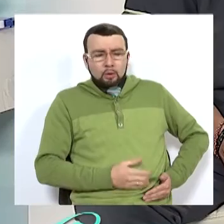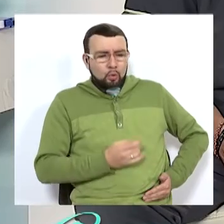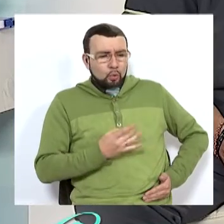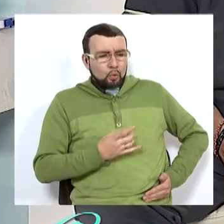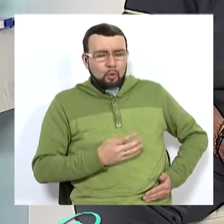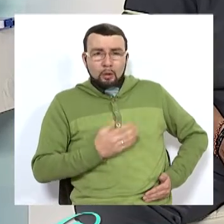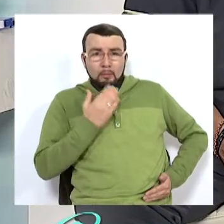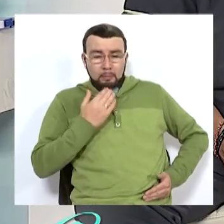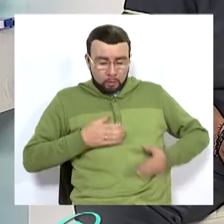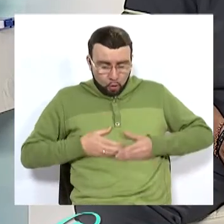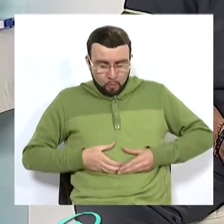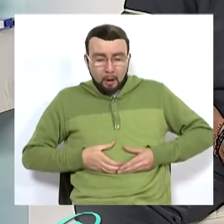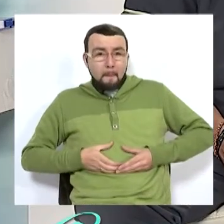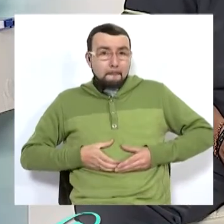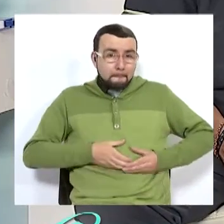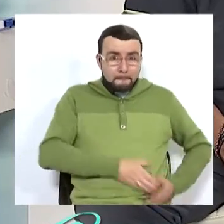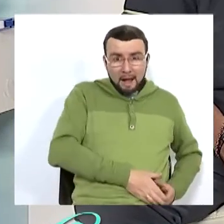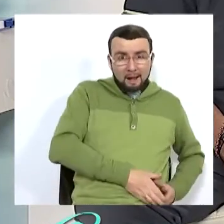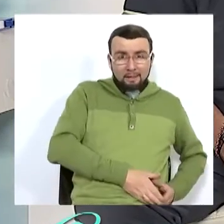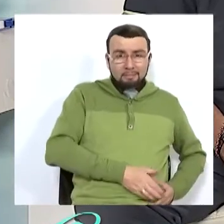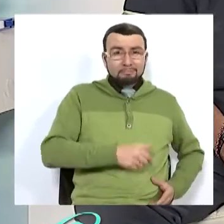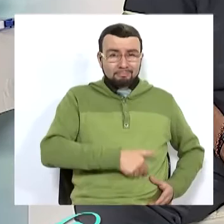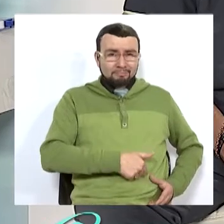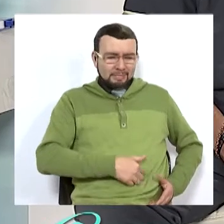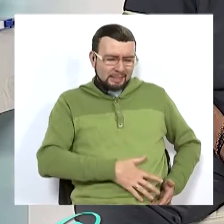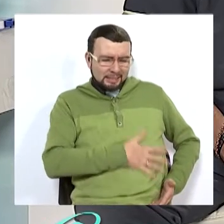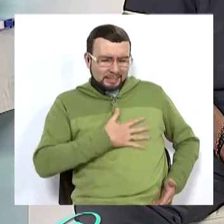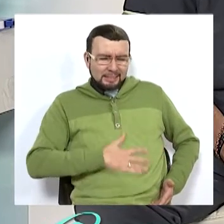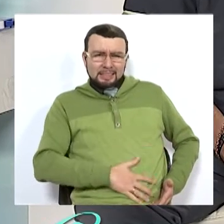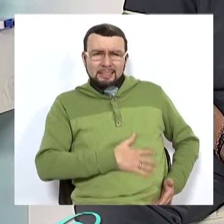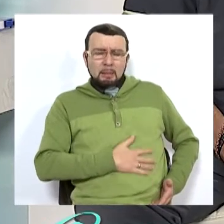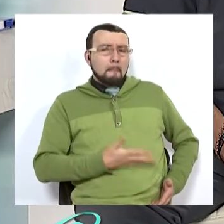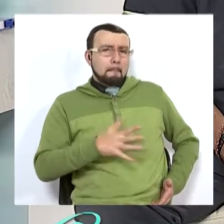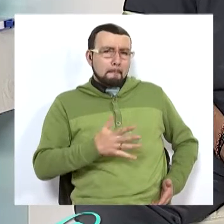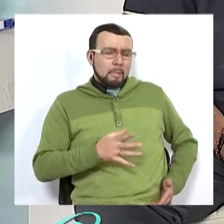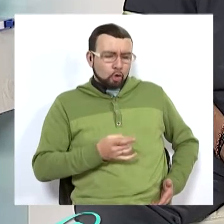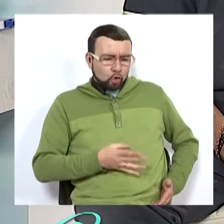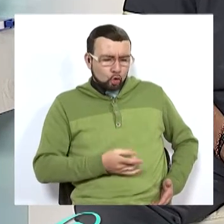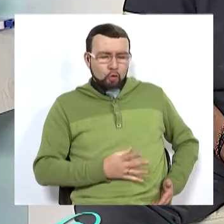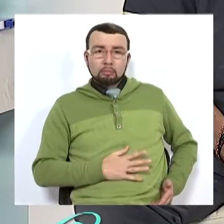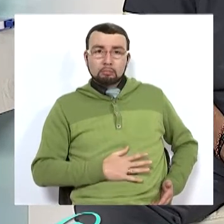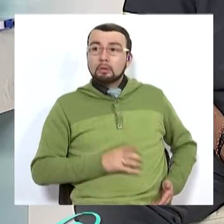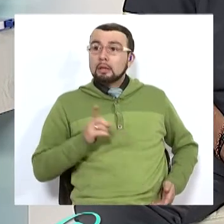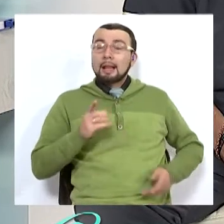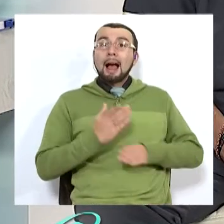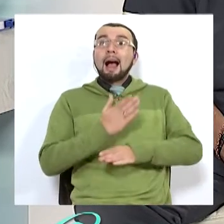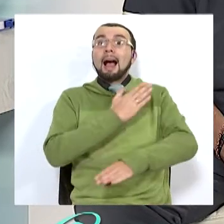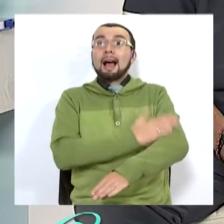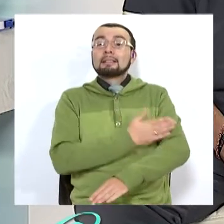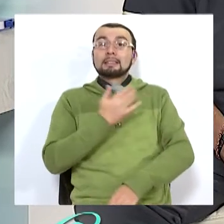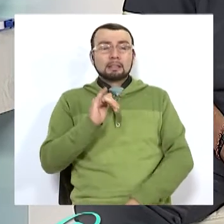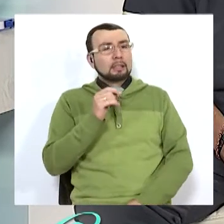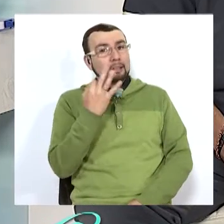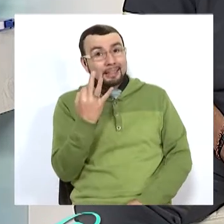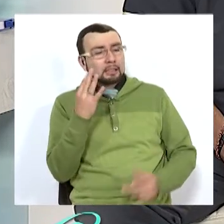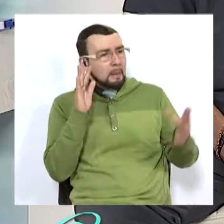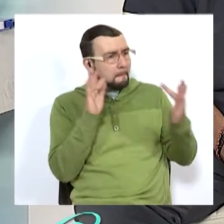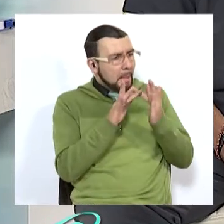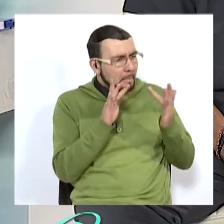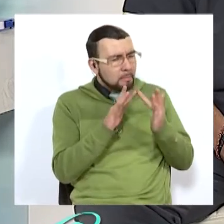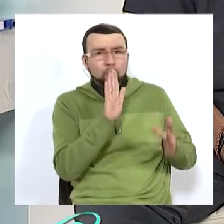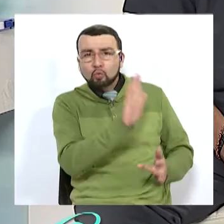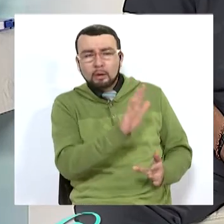el estómago para abajito, pero en la parte izquierda. Resulta que él ya ha tenido 3 tratamientos con usted y súper